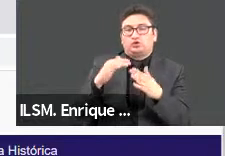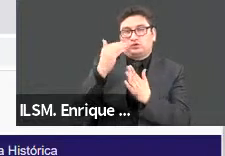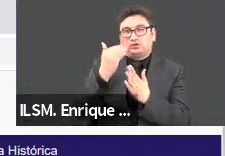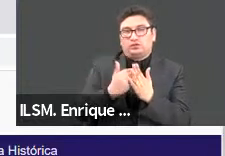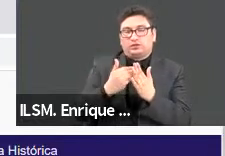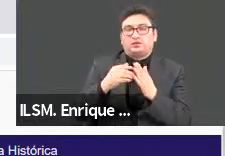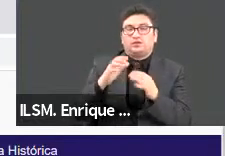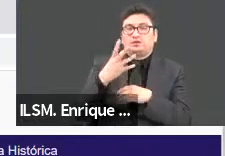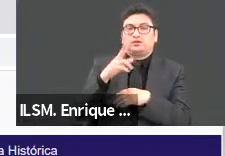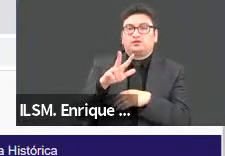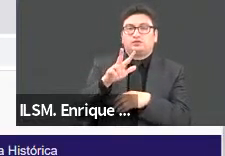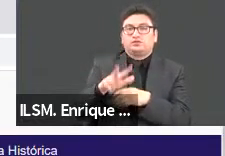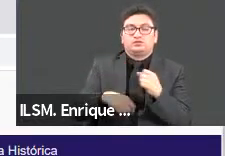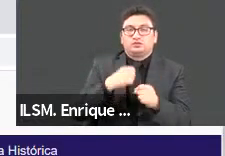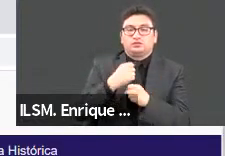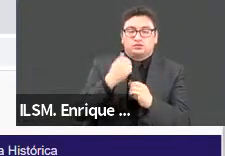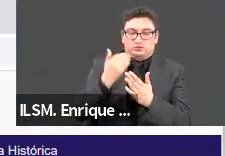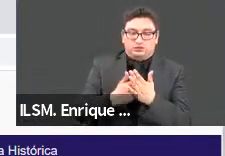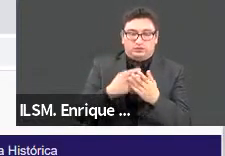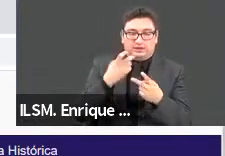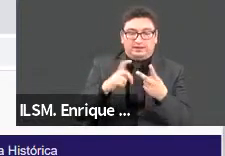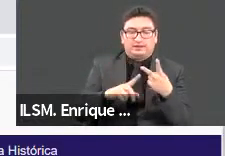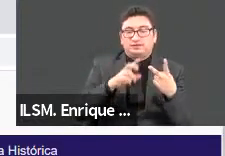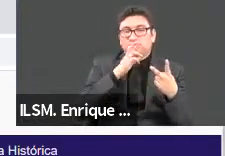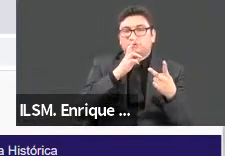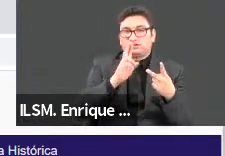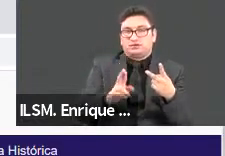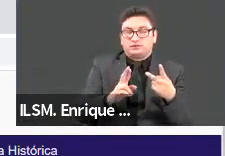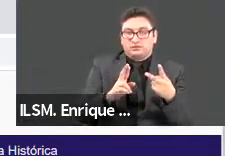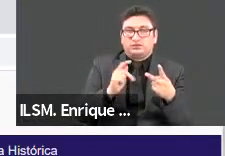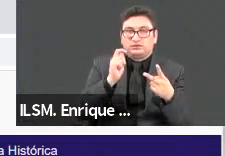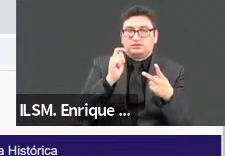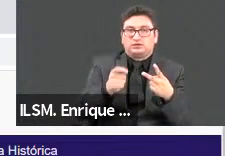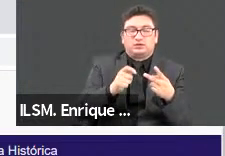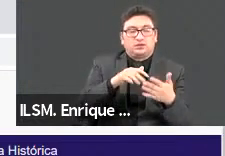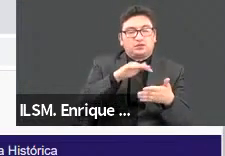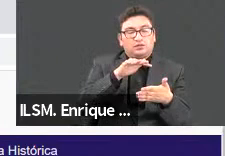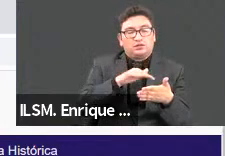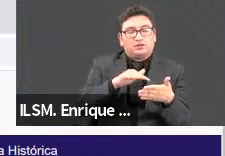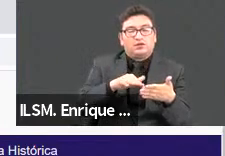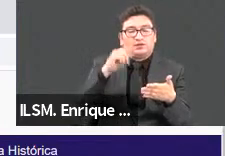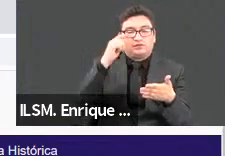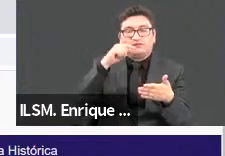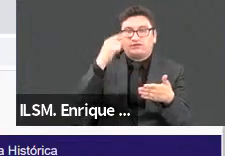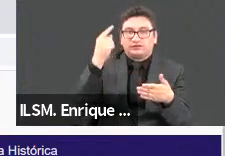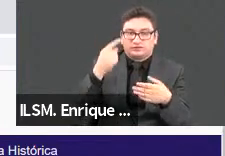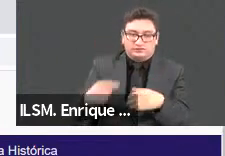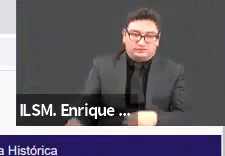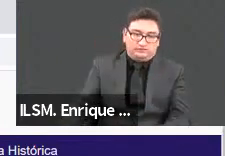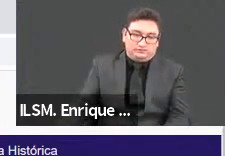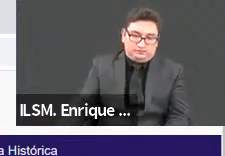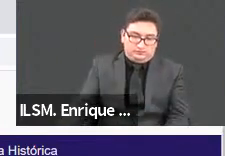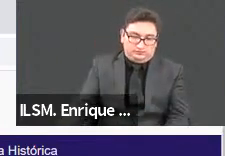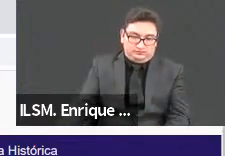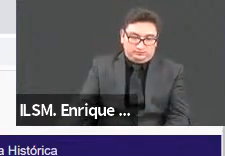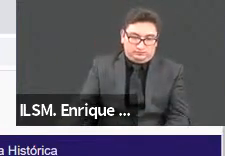da este resultado de la sentencia en formato de lectura fácil. ¿Correcto?